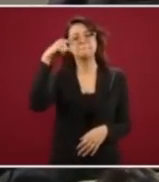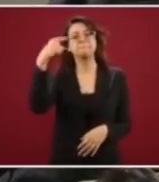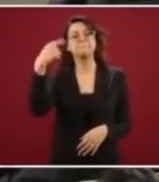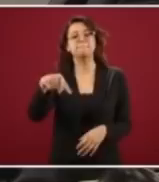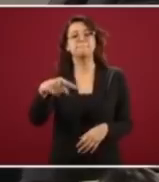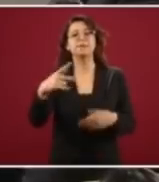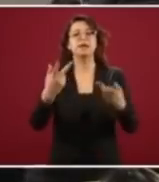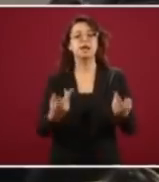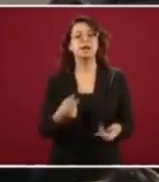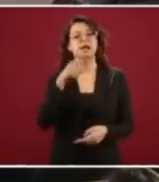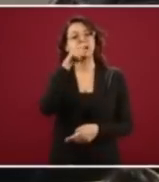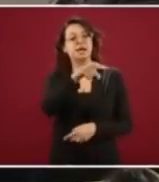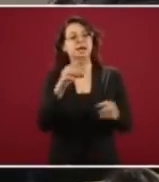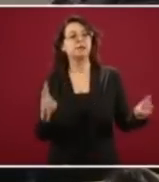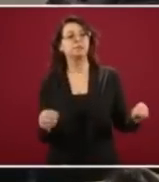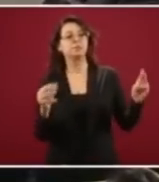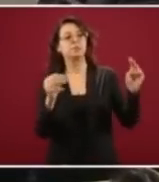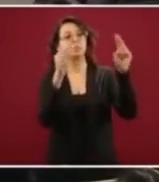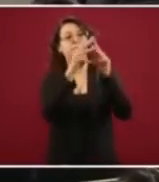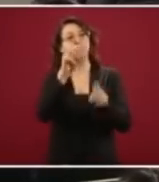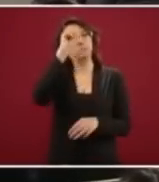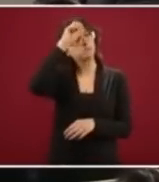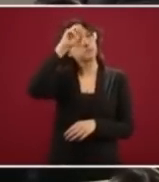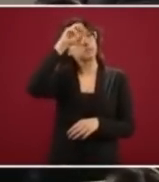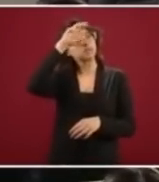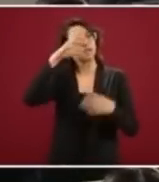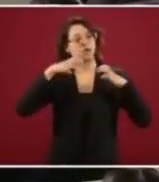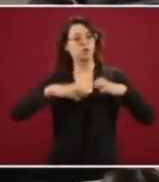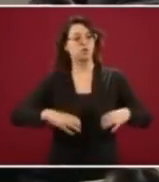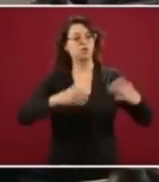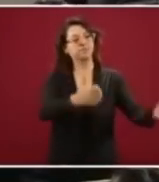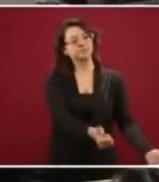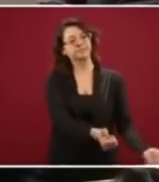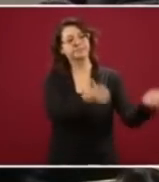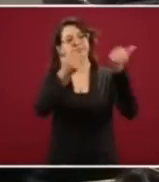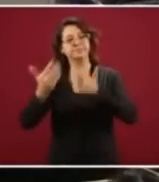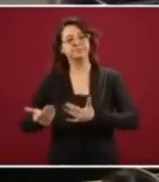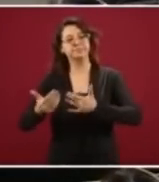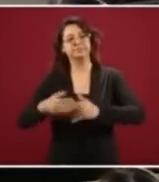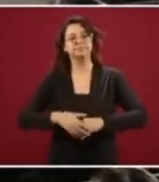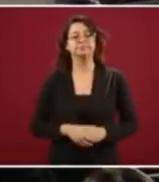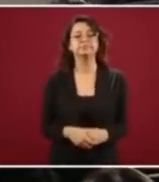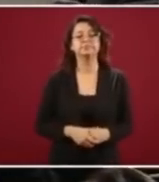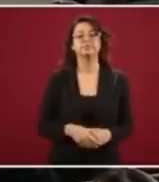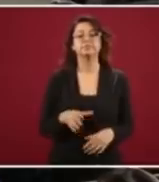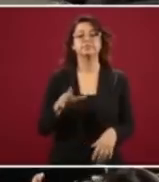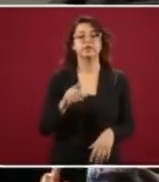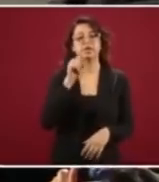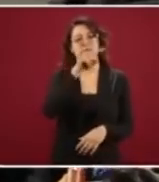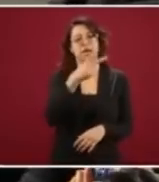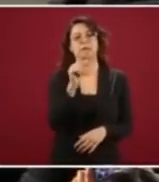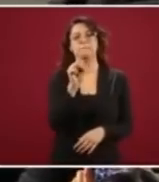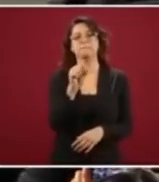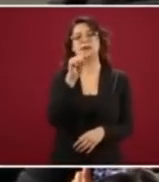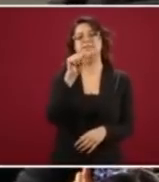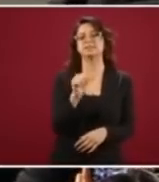los cuerpos de los mineros de Pasta de Concho, porque